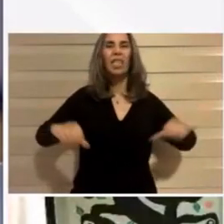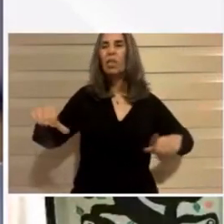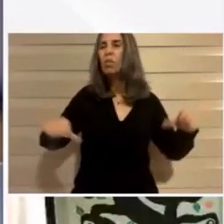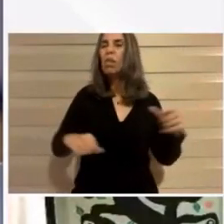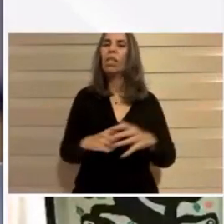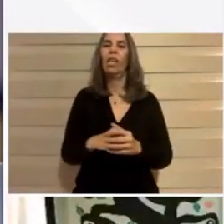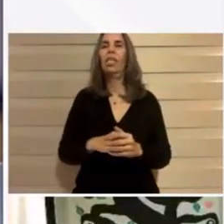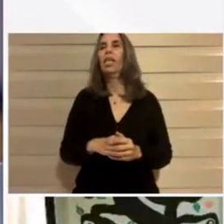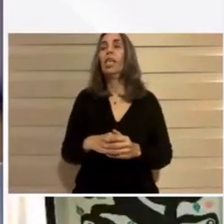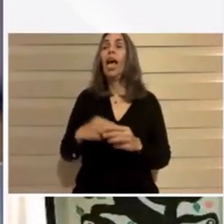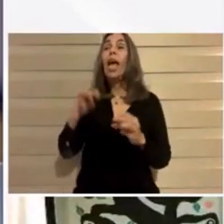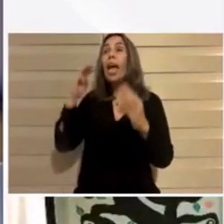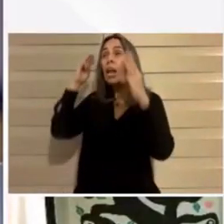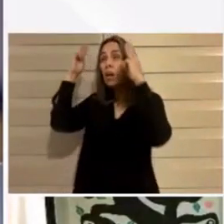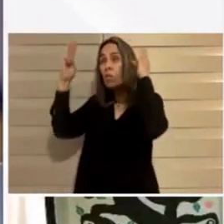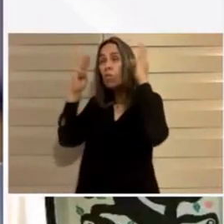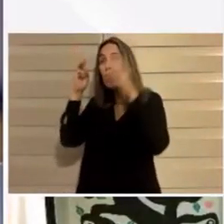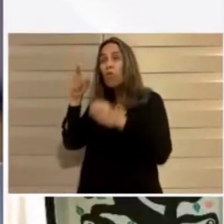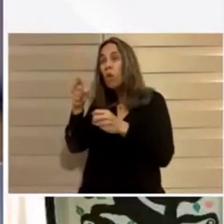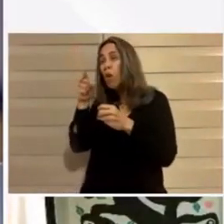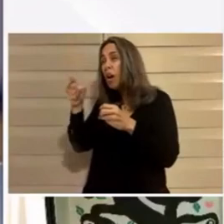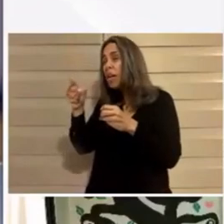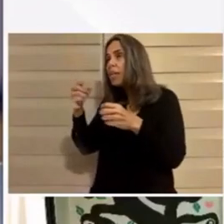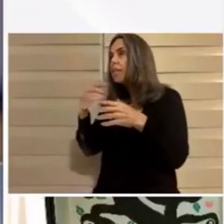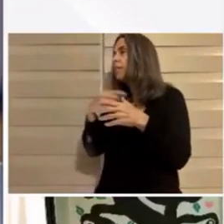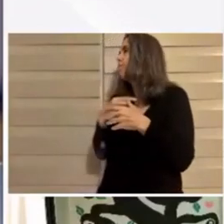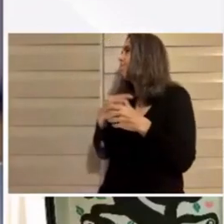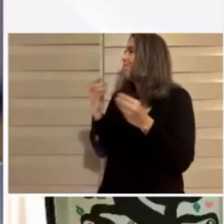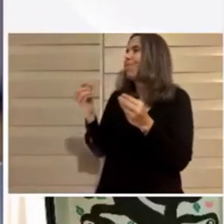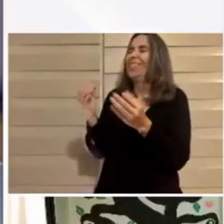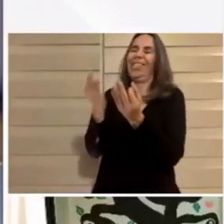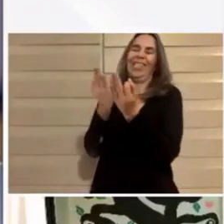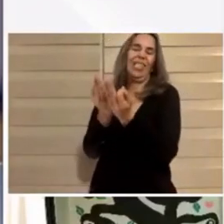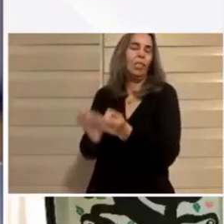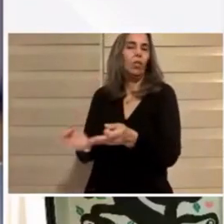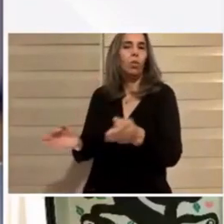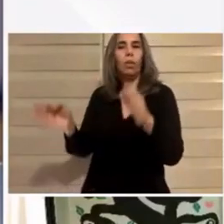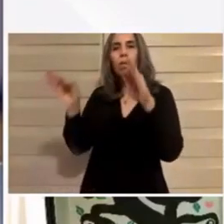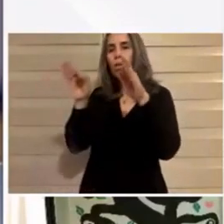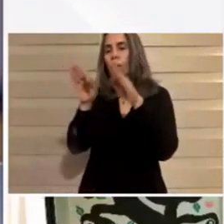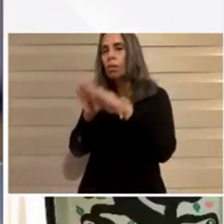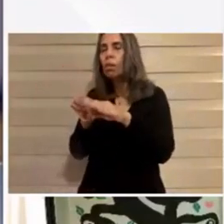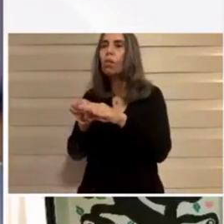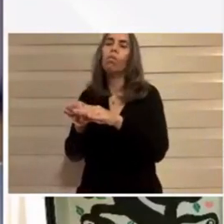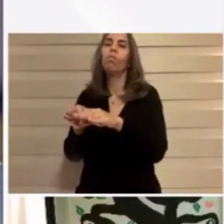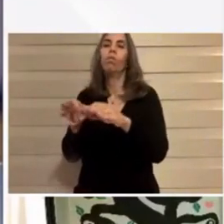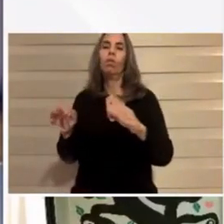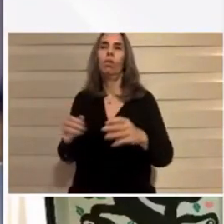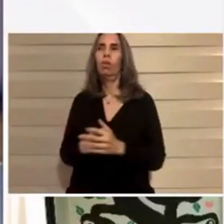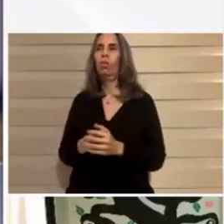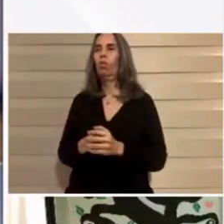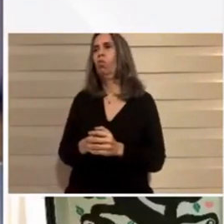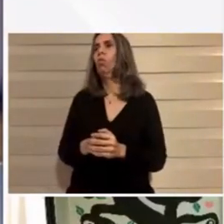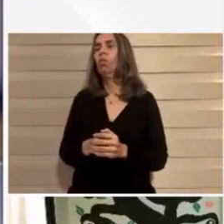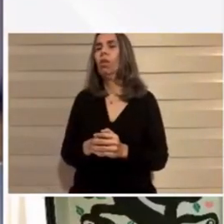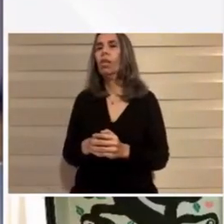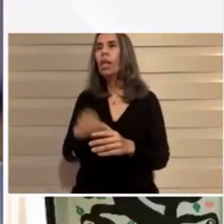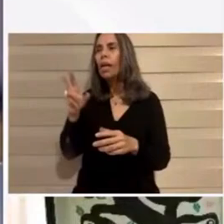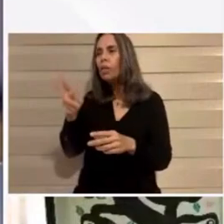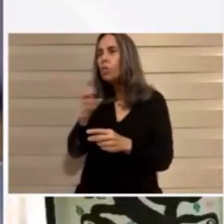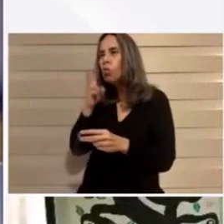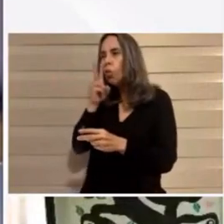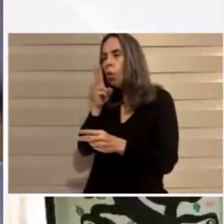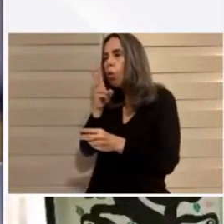es una inmensa puerta. Visitar un museo a partir de su especificidad, y en la Ciudad de México